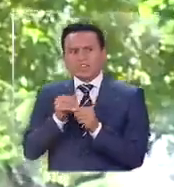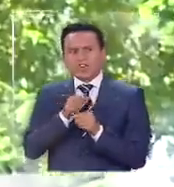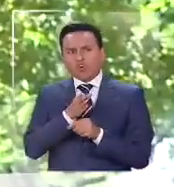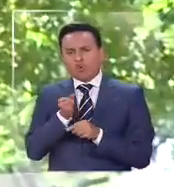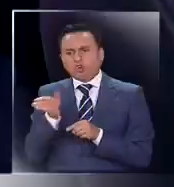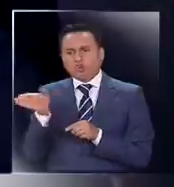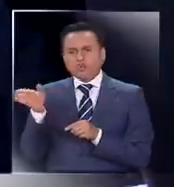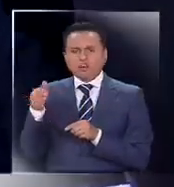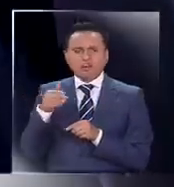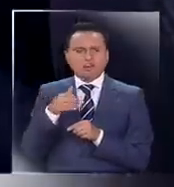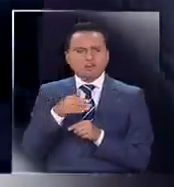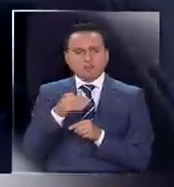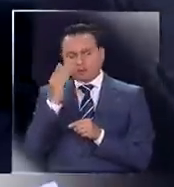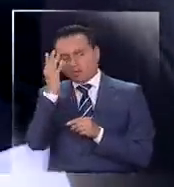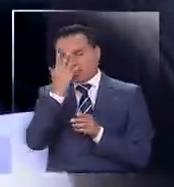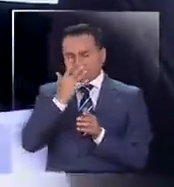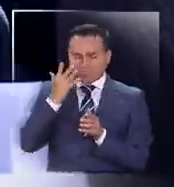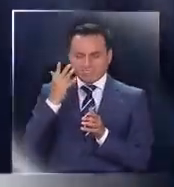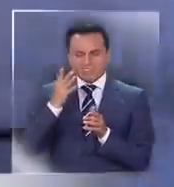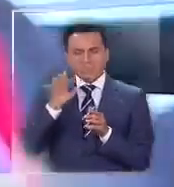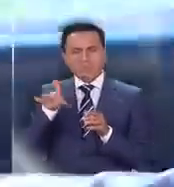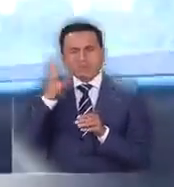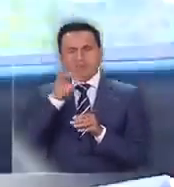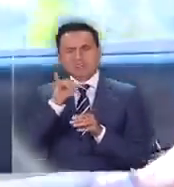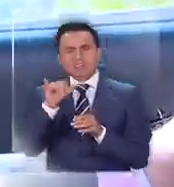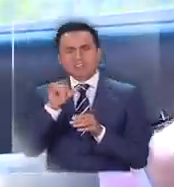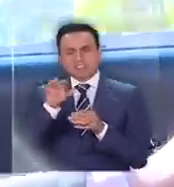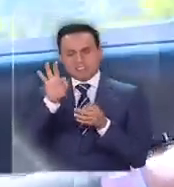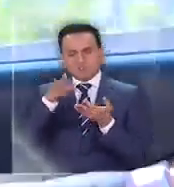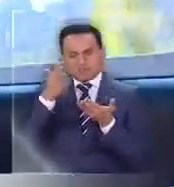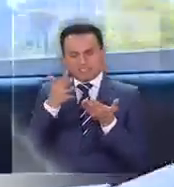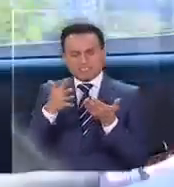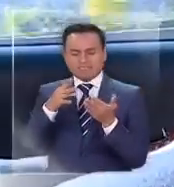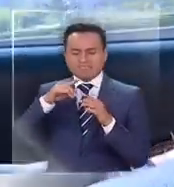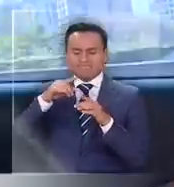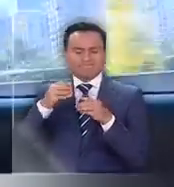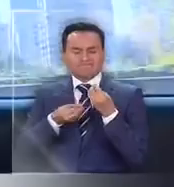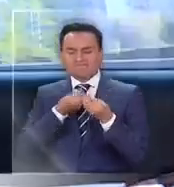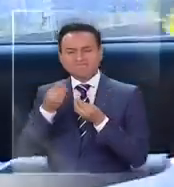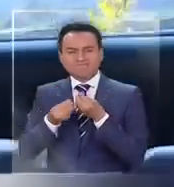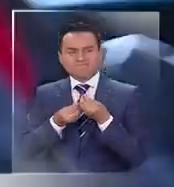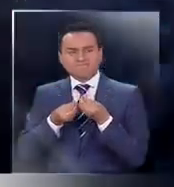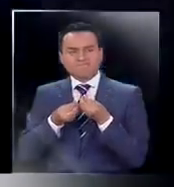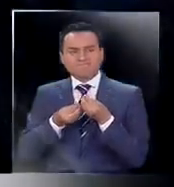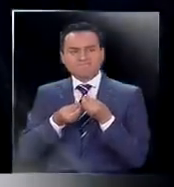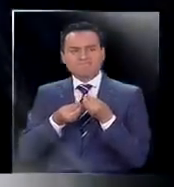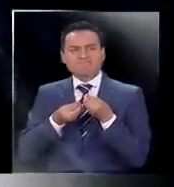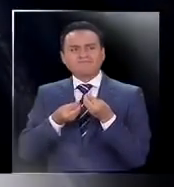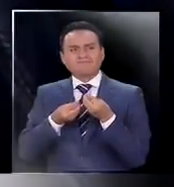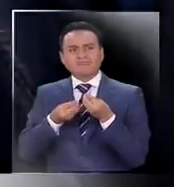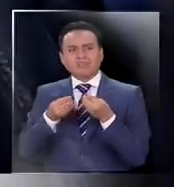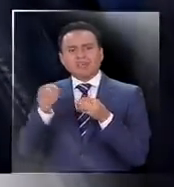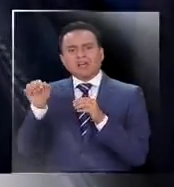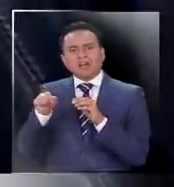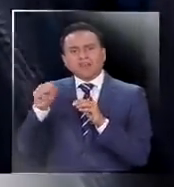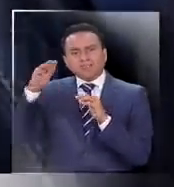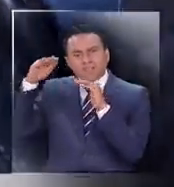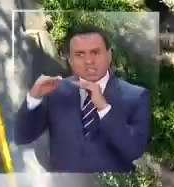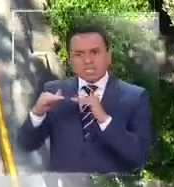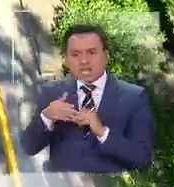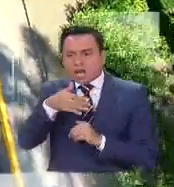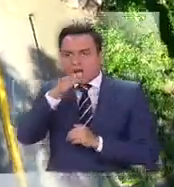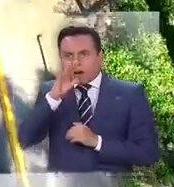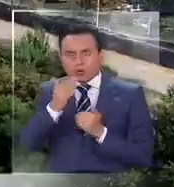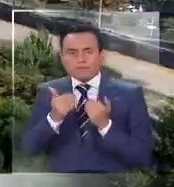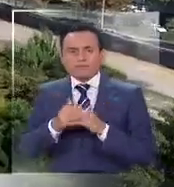curva soy fácil para marearme. Entonces yo me doy cuenta que después de 5 páginas tengo que empezar a... A abrir un poquito la ventana, a mirar... Planita, a tomar